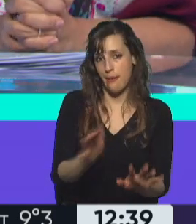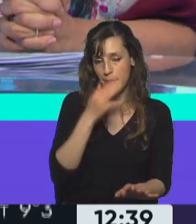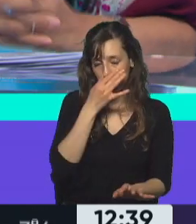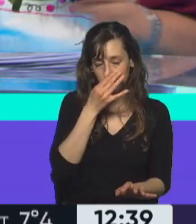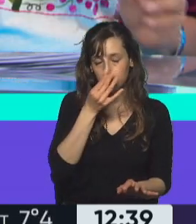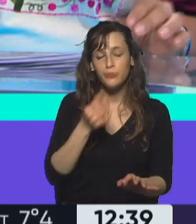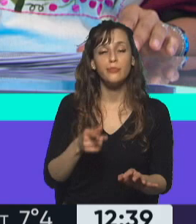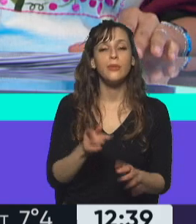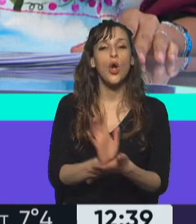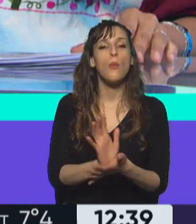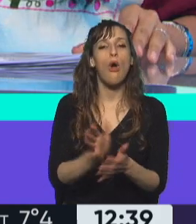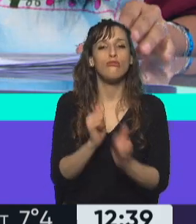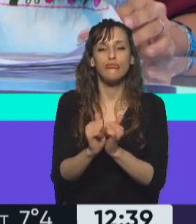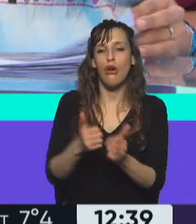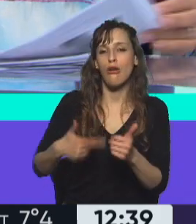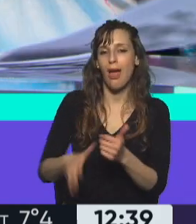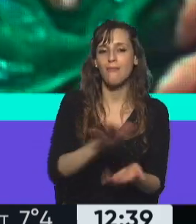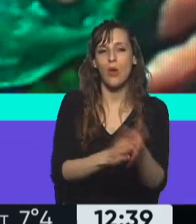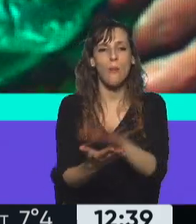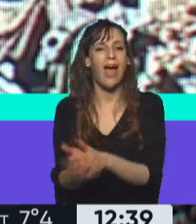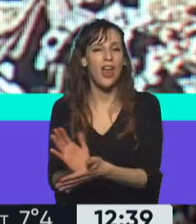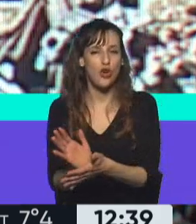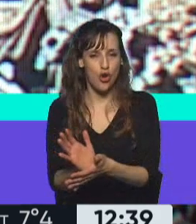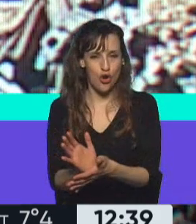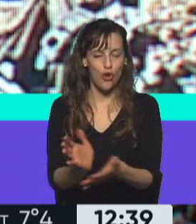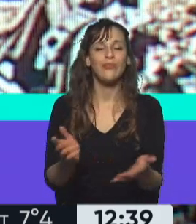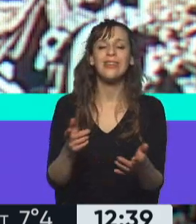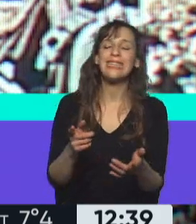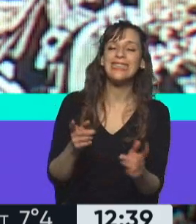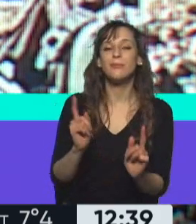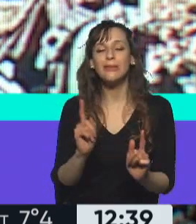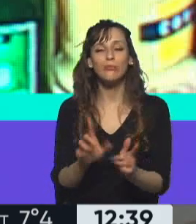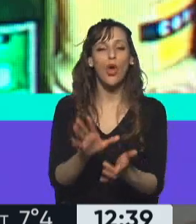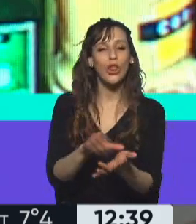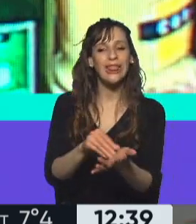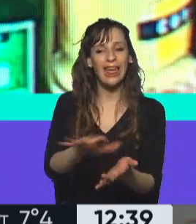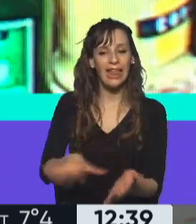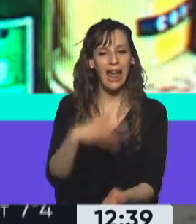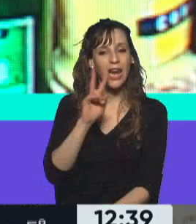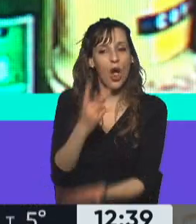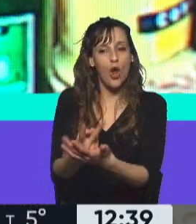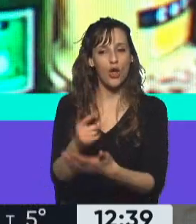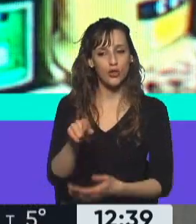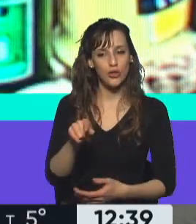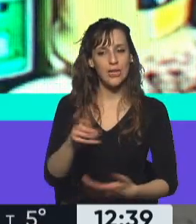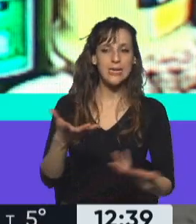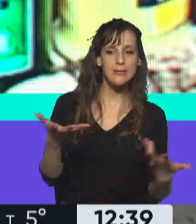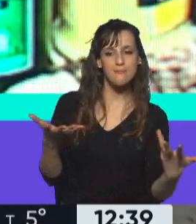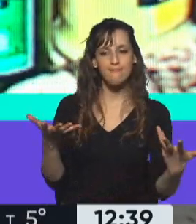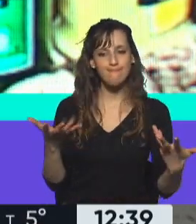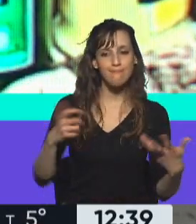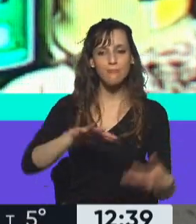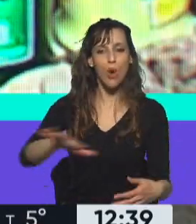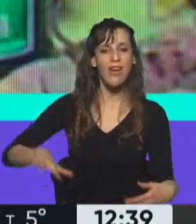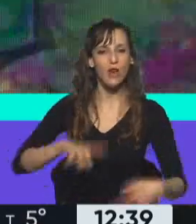¿no? Sí. Porque si bien se la reconoce para los pueblos indígenas,